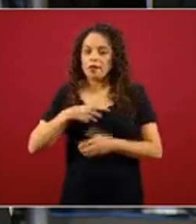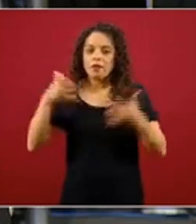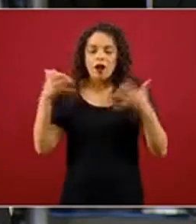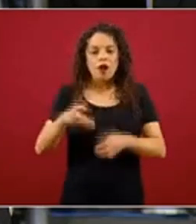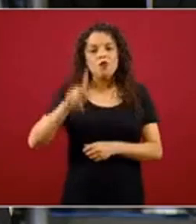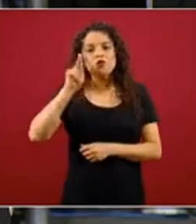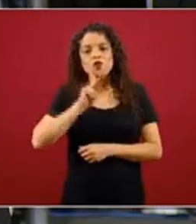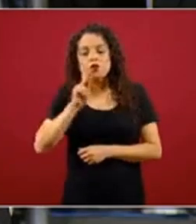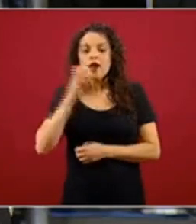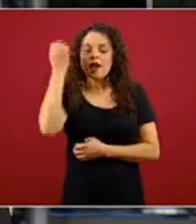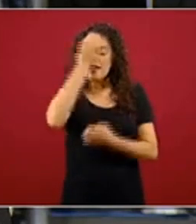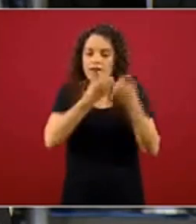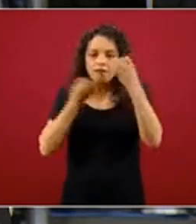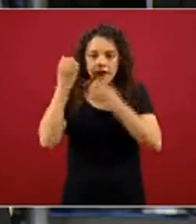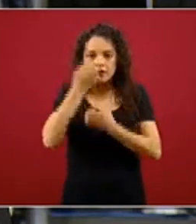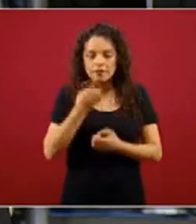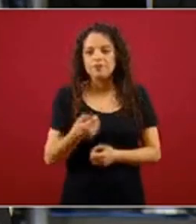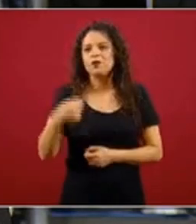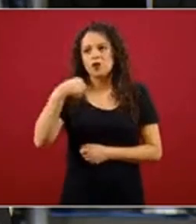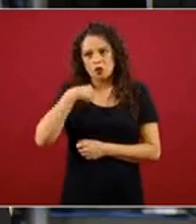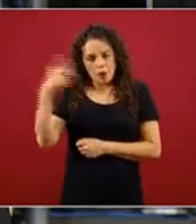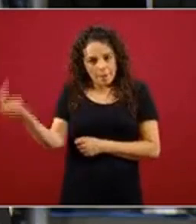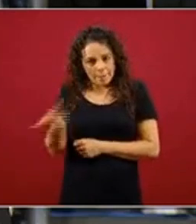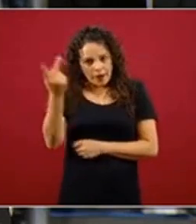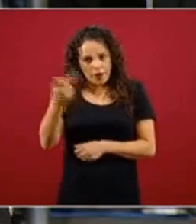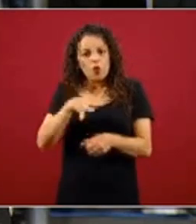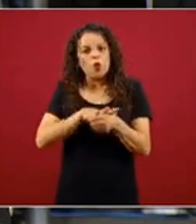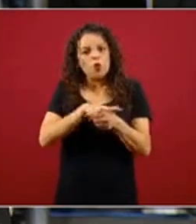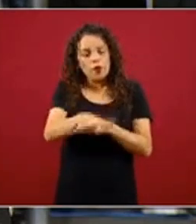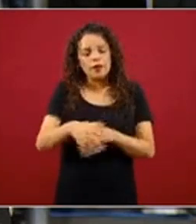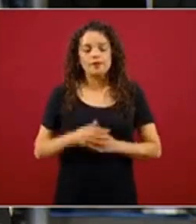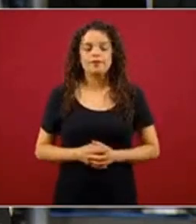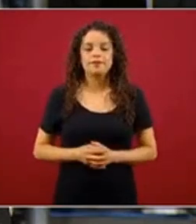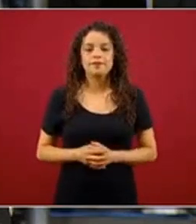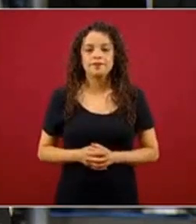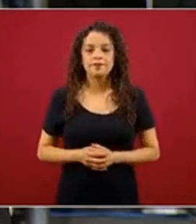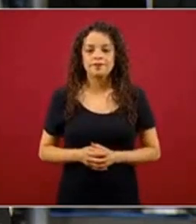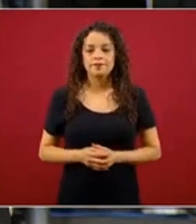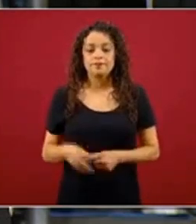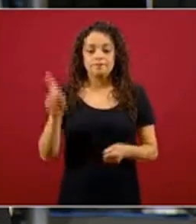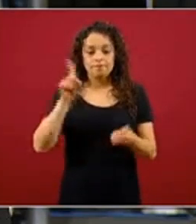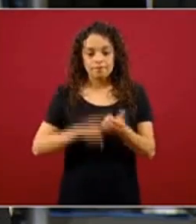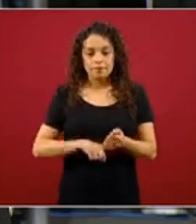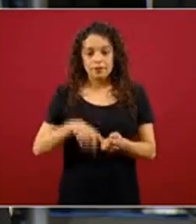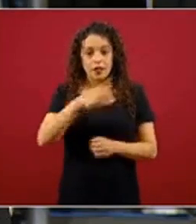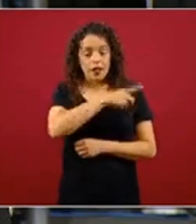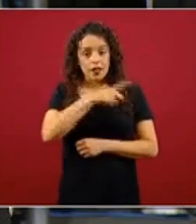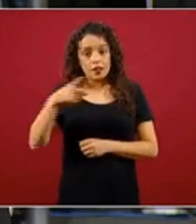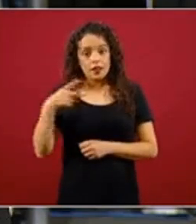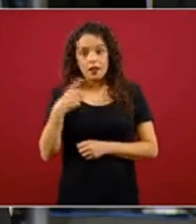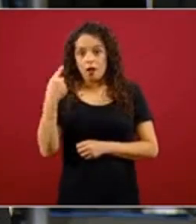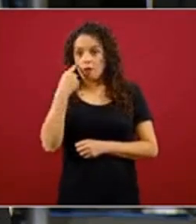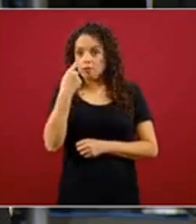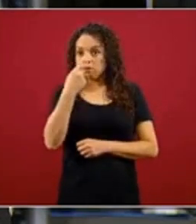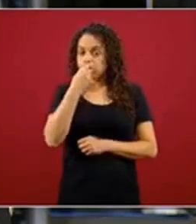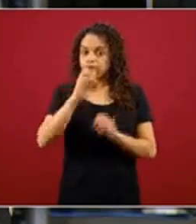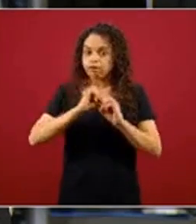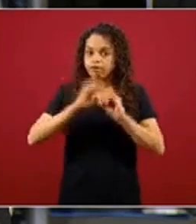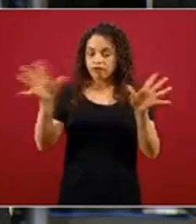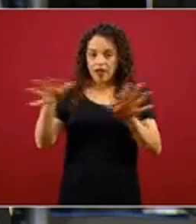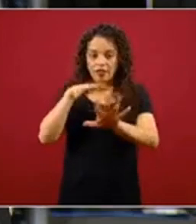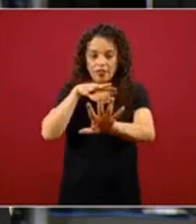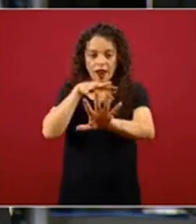Mi pregunta es, en aras de la transparencia, en aras de la salud de la